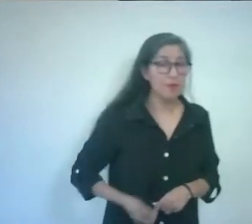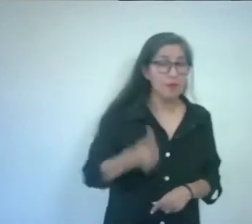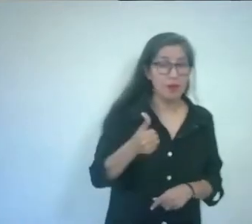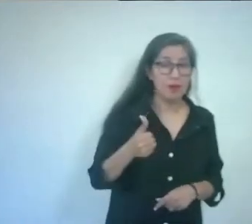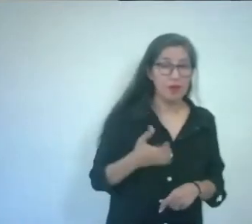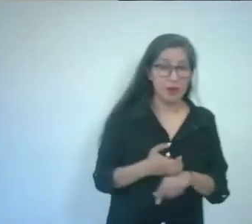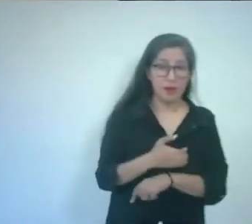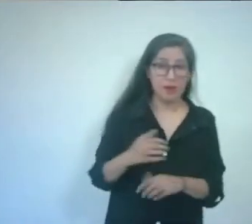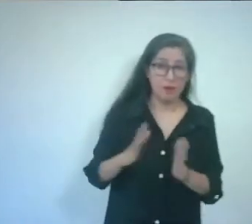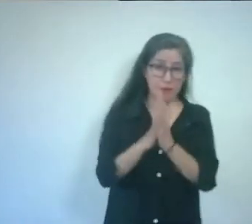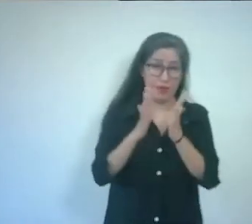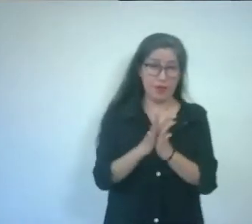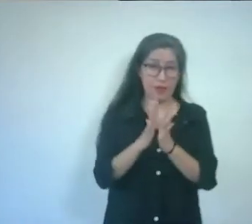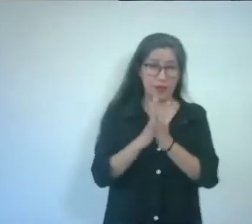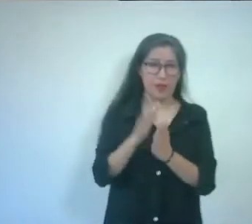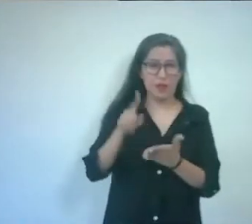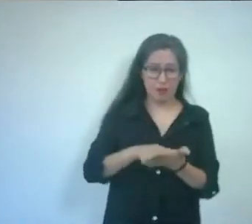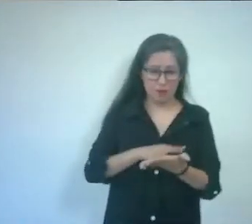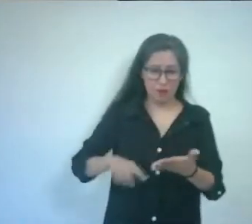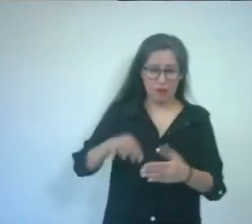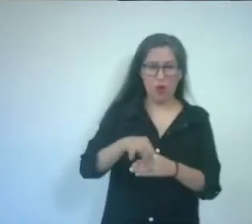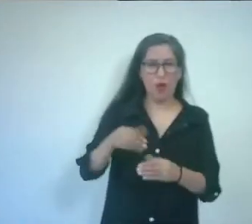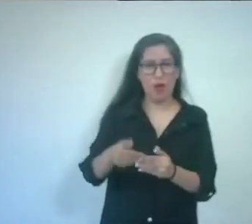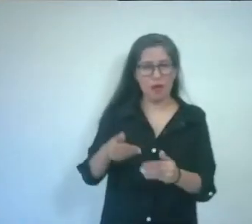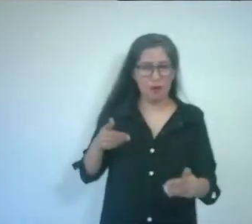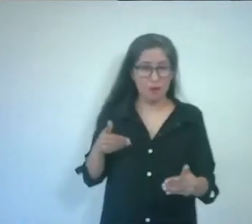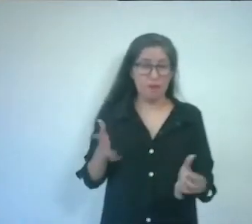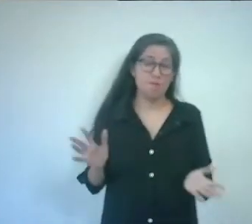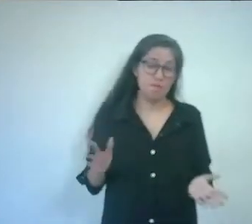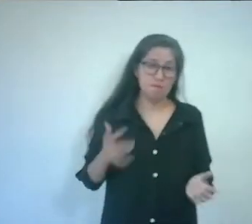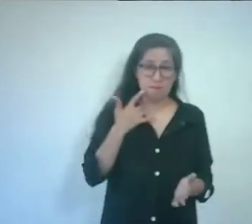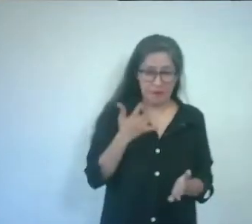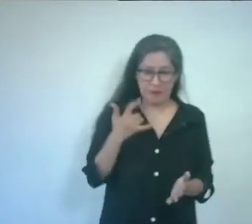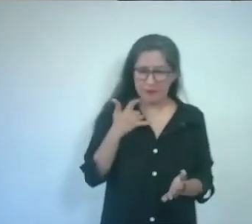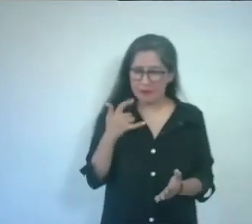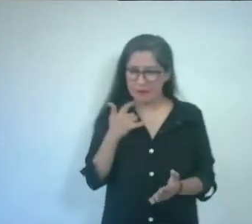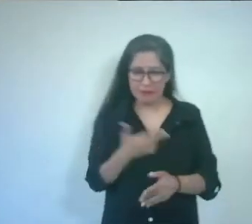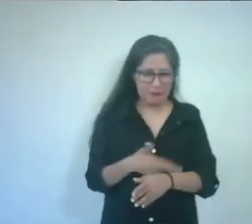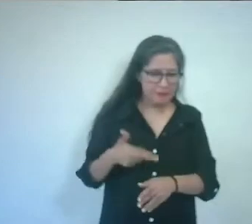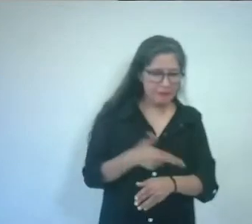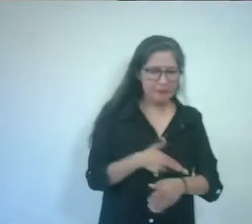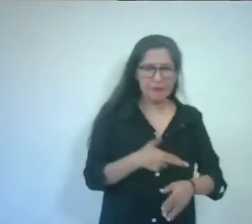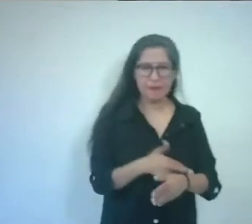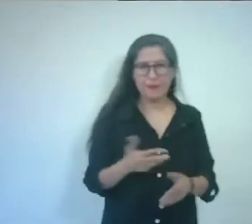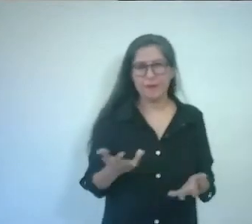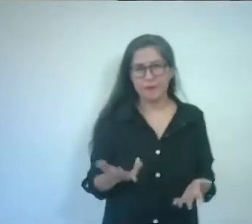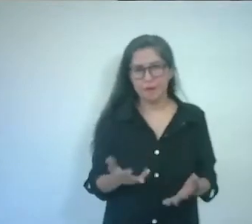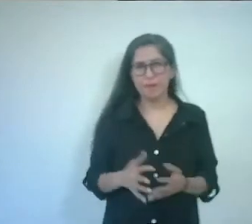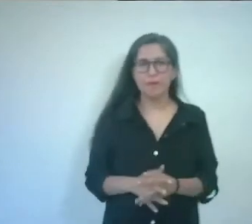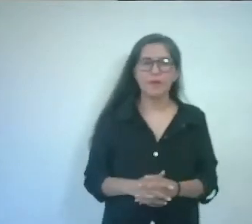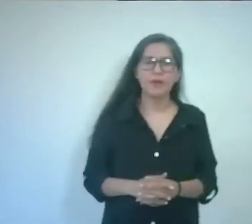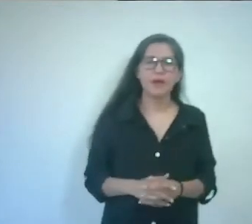de una modalidad de voto anticipado que implicó retos operativos particulares y que fueron sacados de